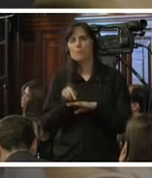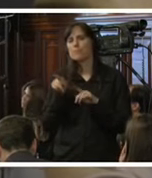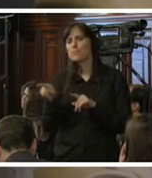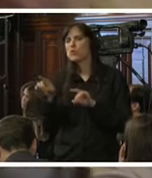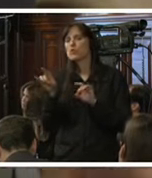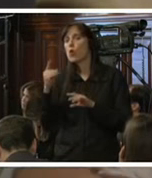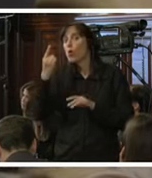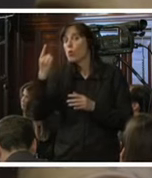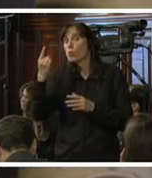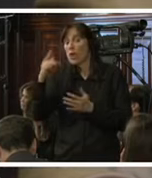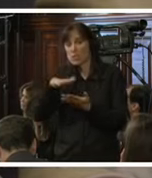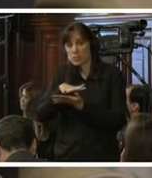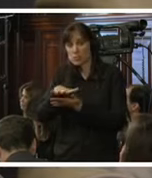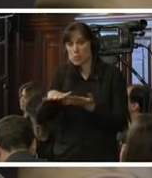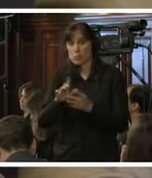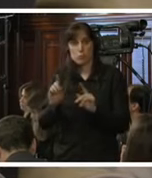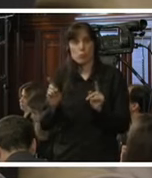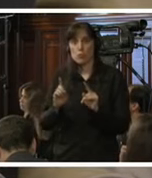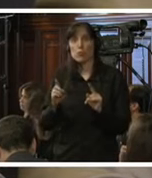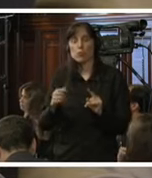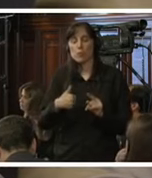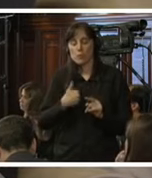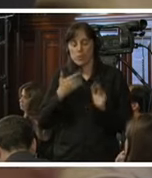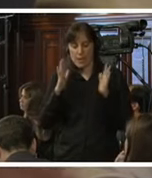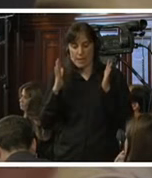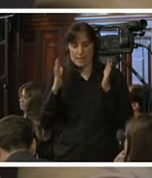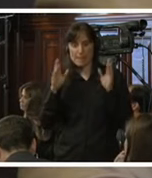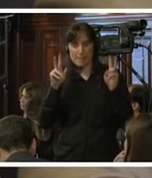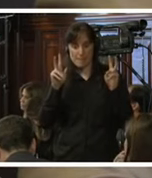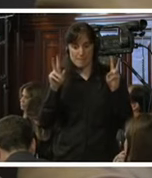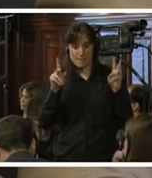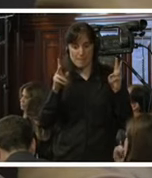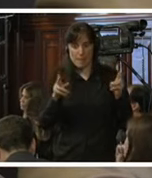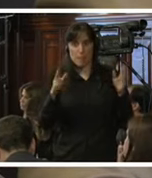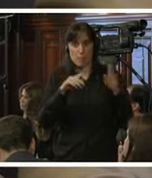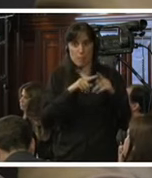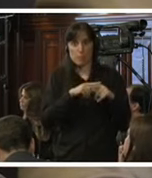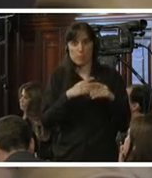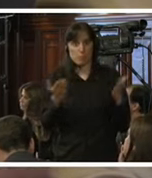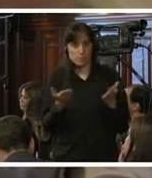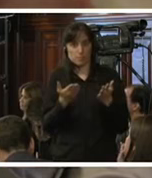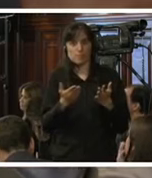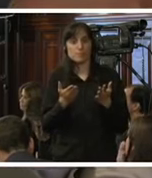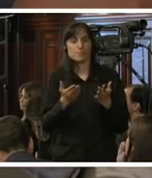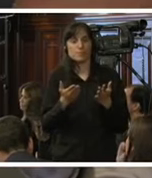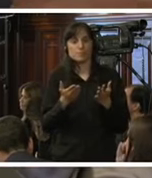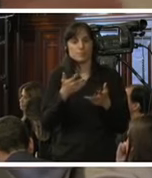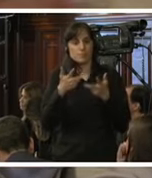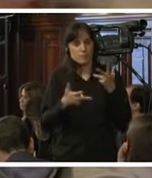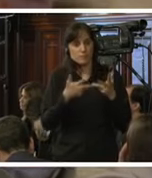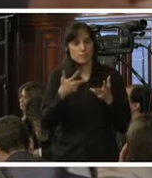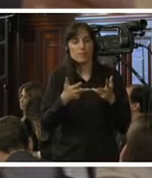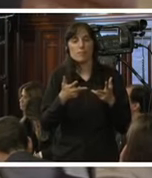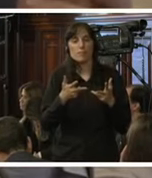caso, quisiera utilizar este tiempo para decir también lo siguiente. Nosotros básicamente